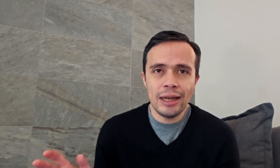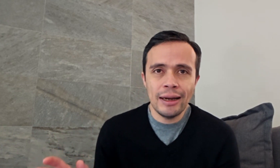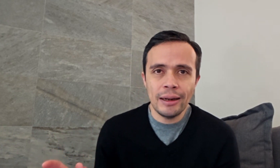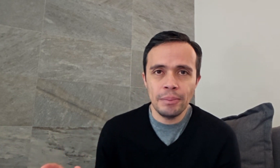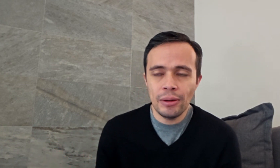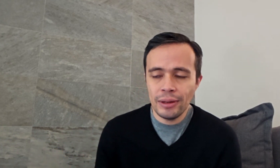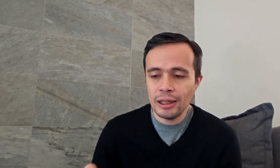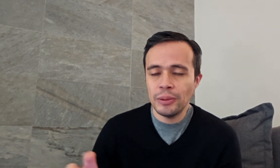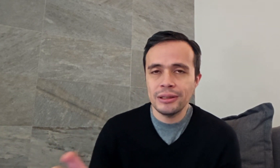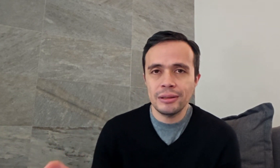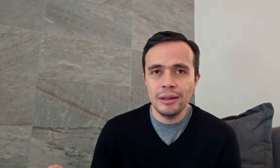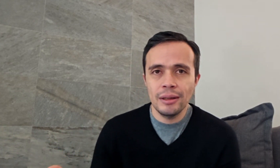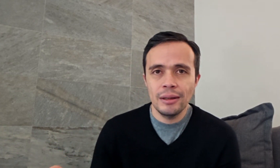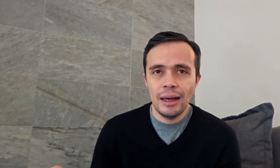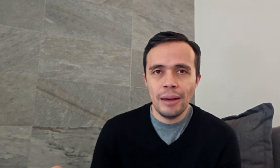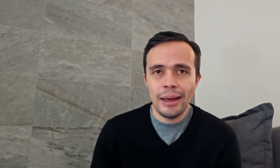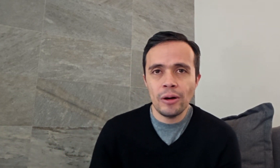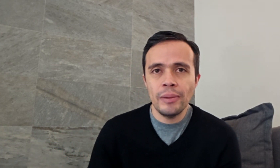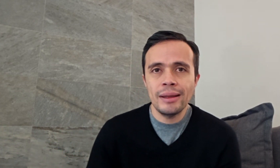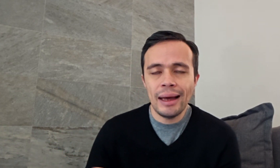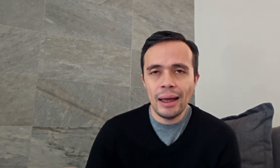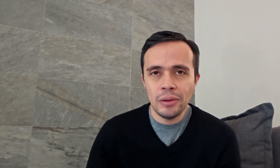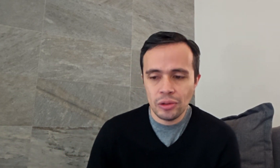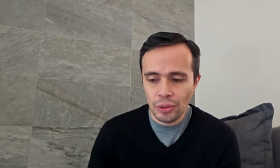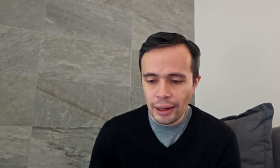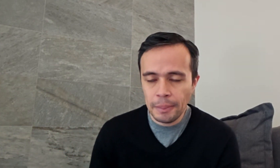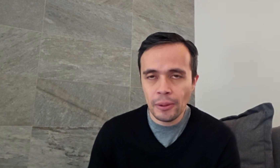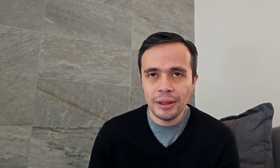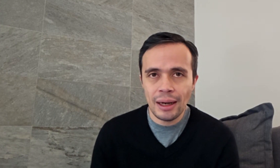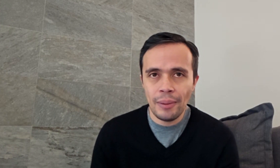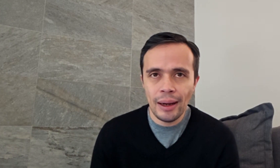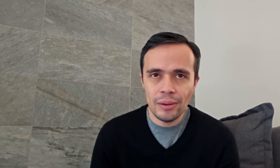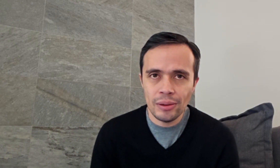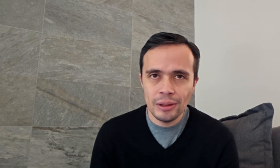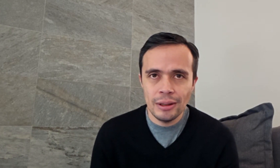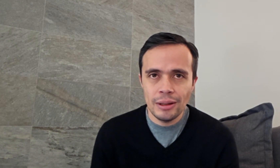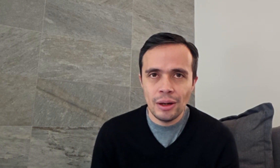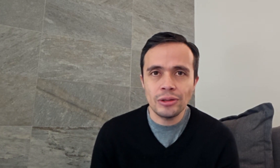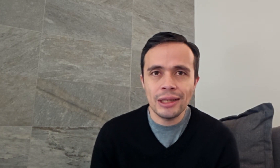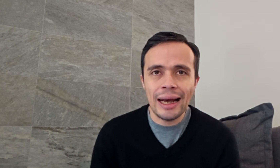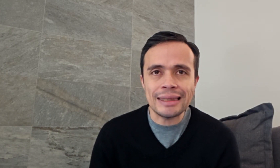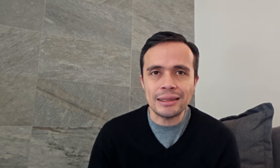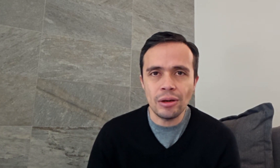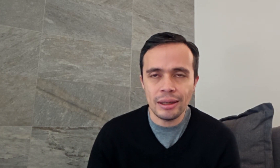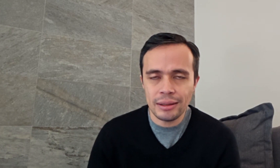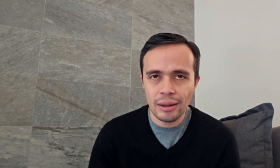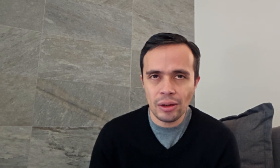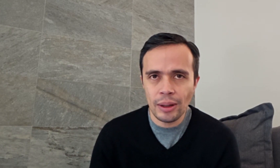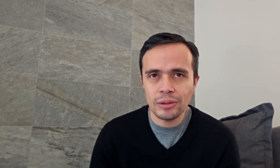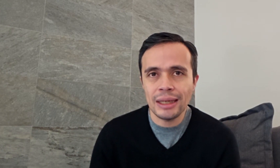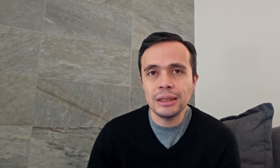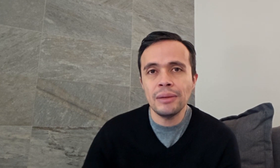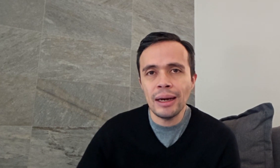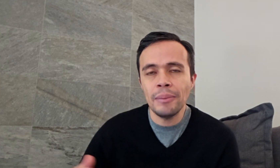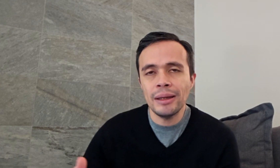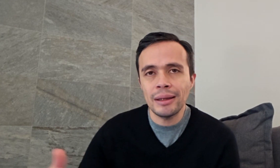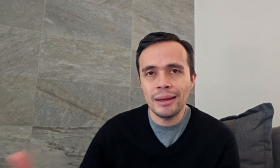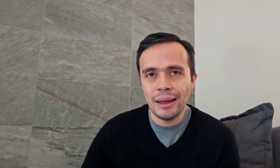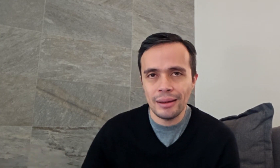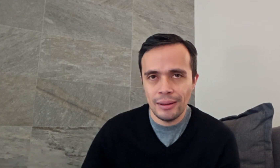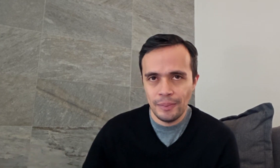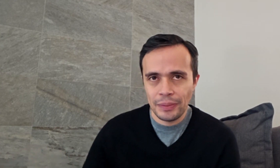firmó con sangre, pero ya después había comentado su equipo de trabajo, los asesores económicos, que sí